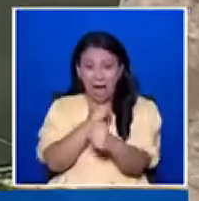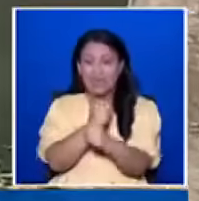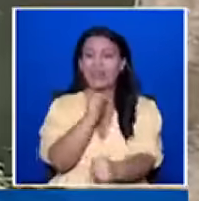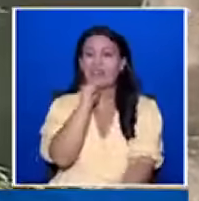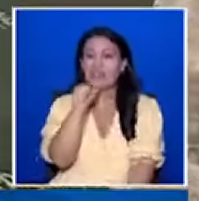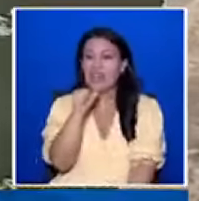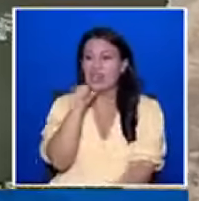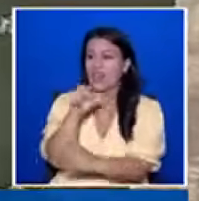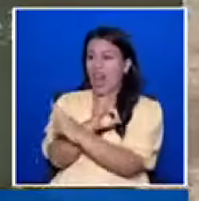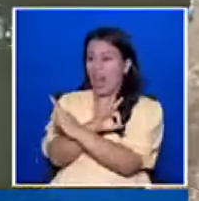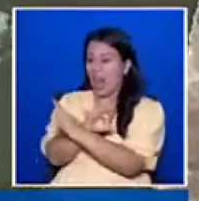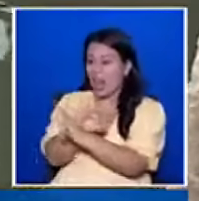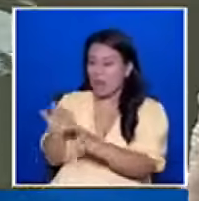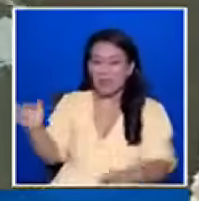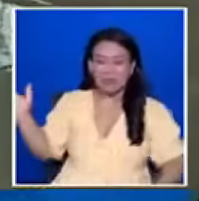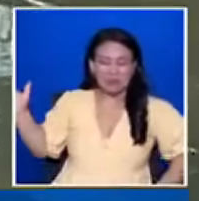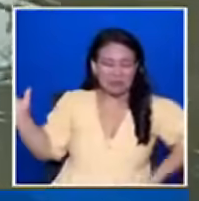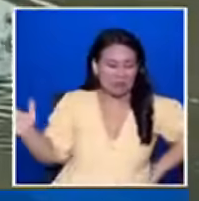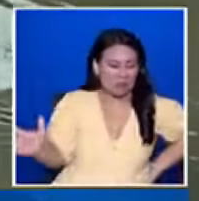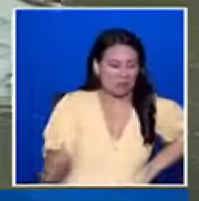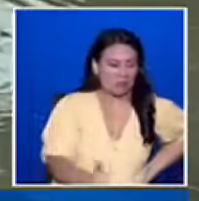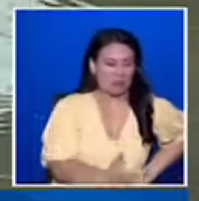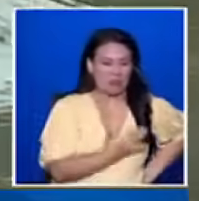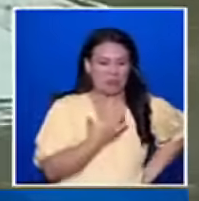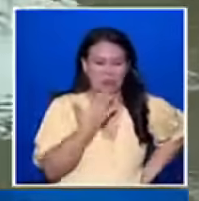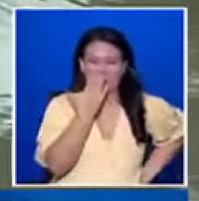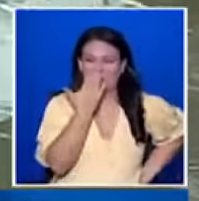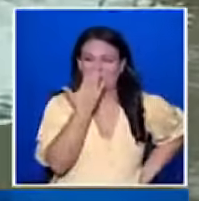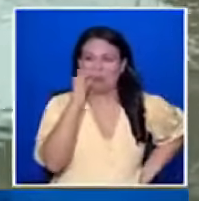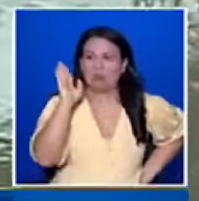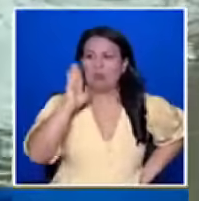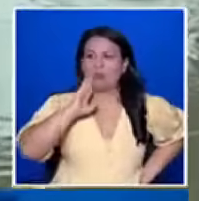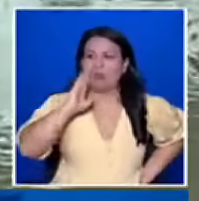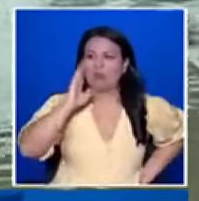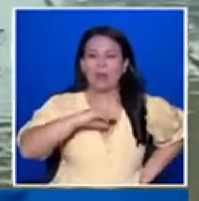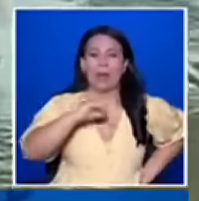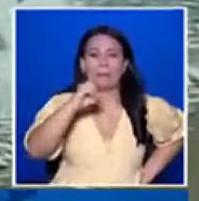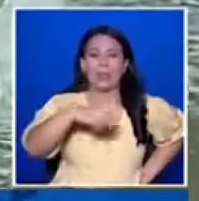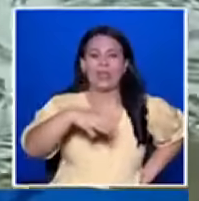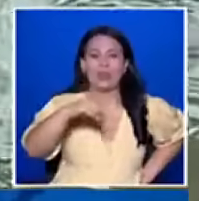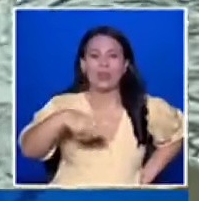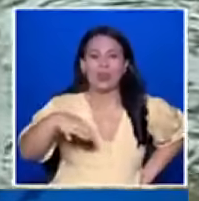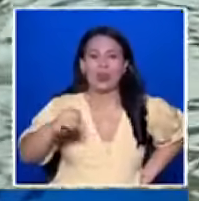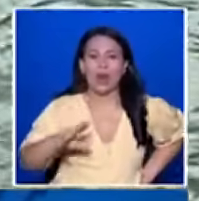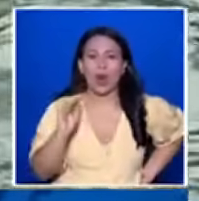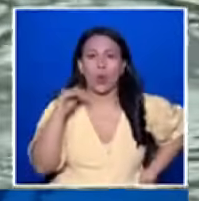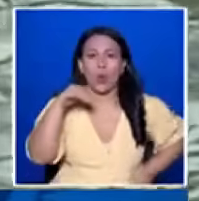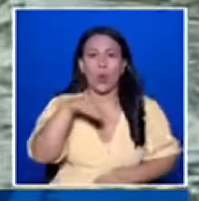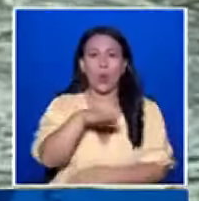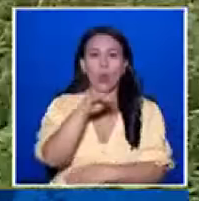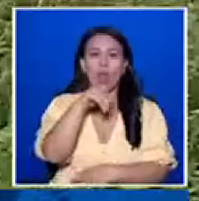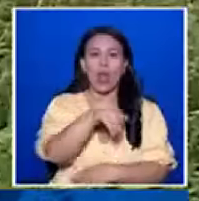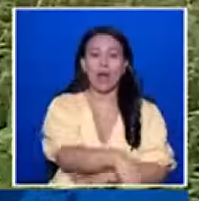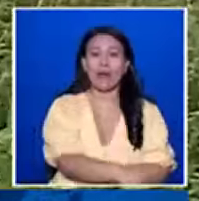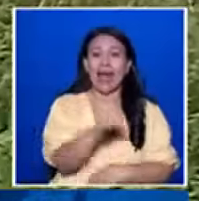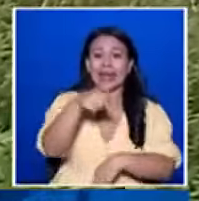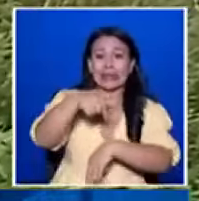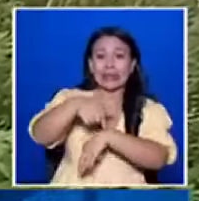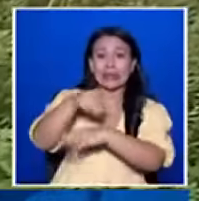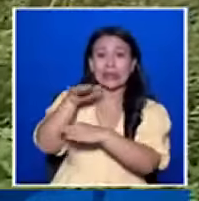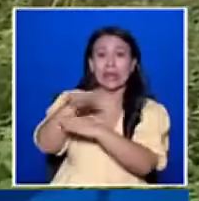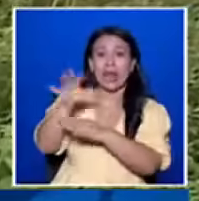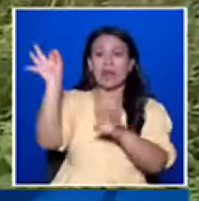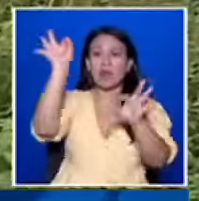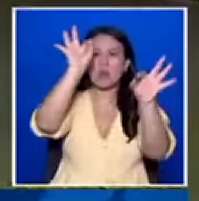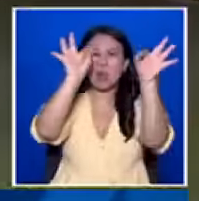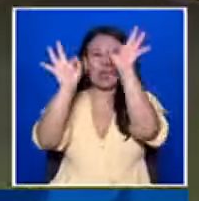limpiar? No vienen a limpiar la zanja. Y más allá de eso, también hay bastante basura ahí. Basura, hay culebra, mosquito en la tarde, a las 5 de la tarde ya